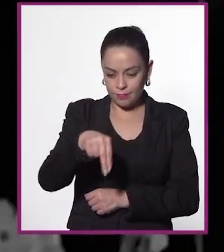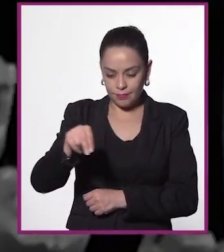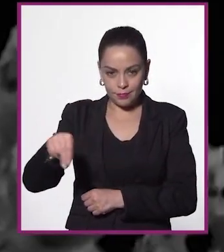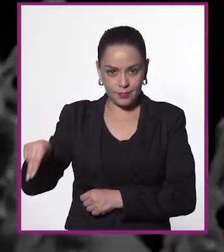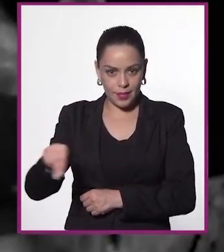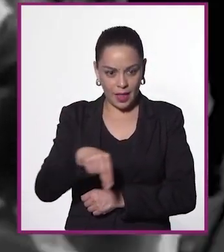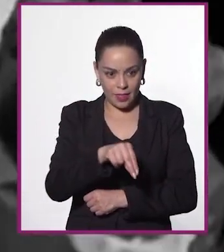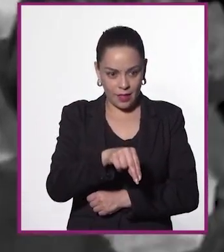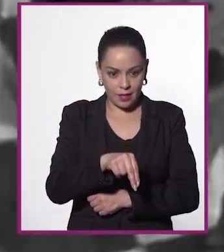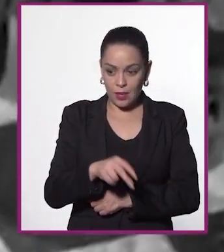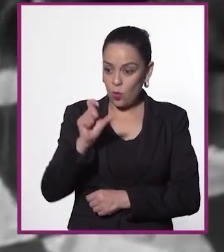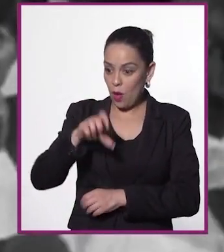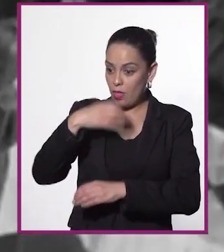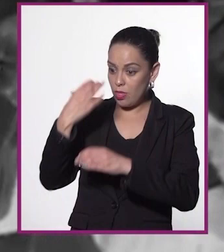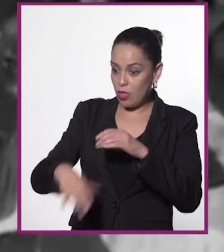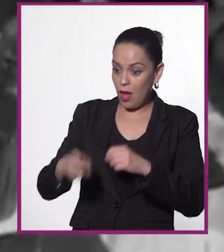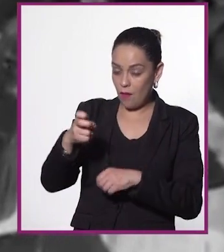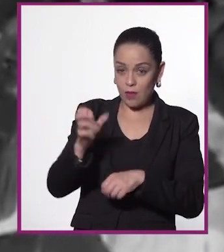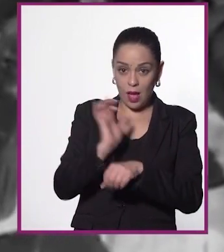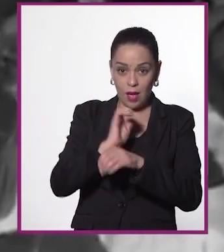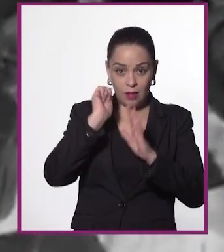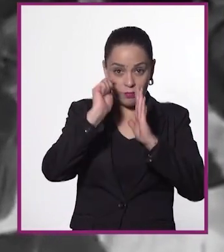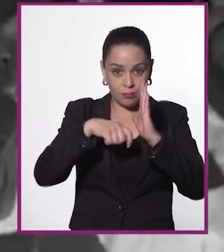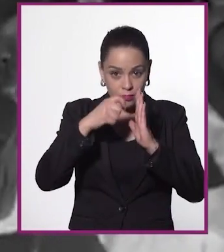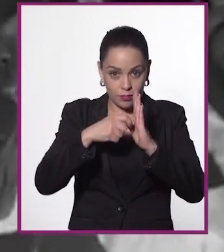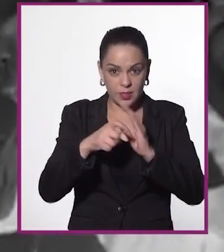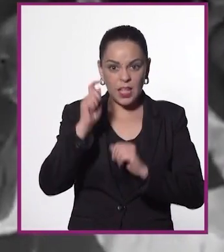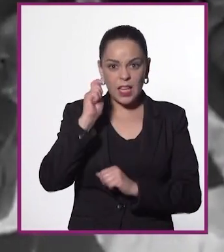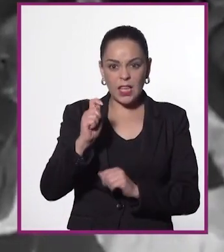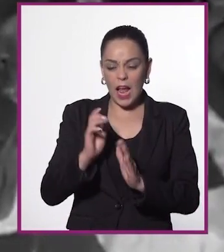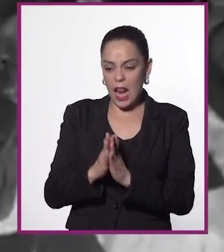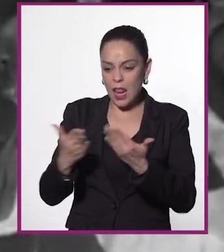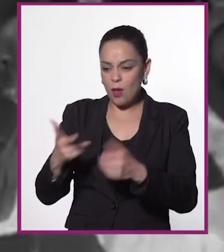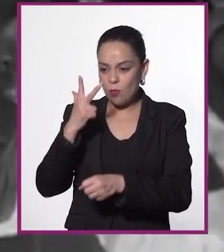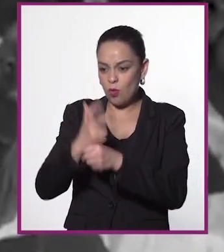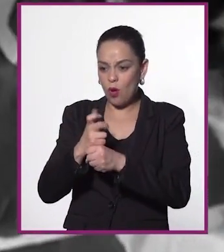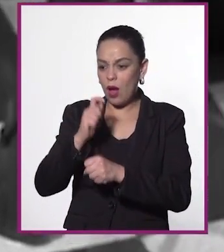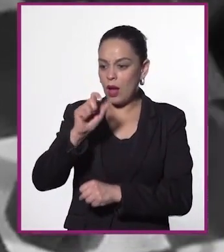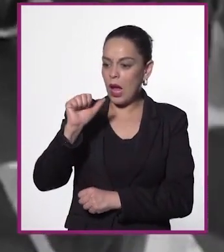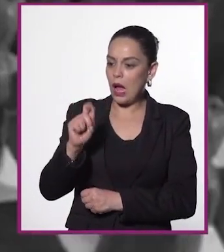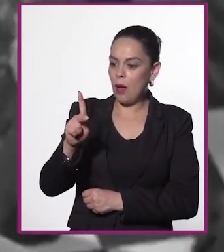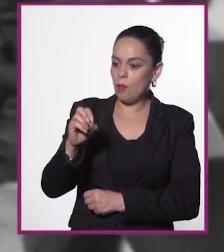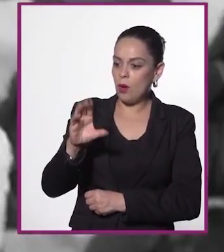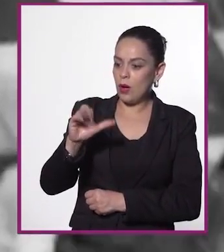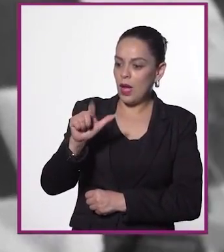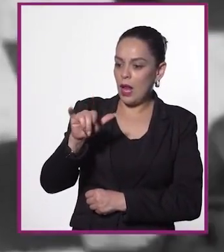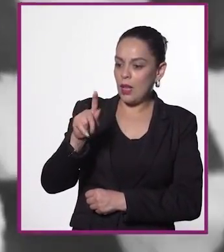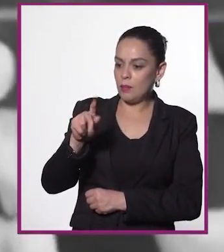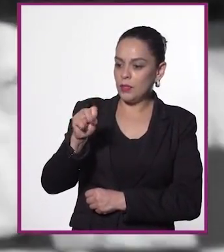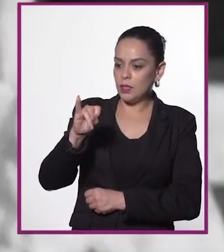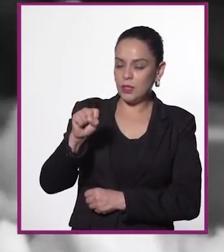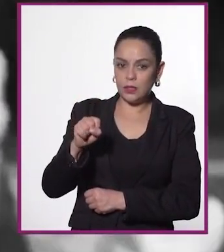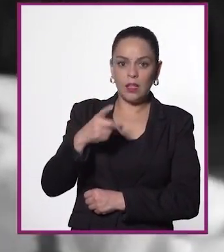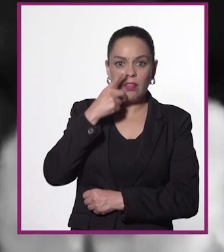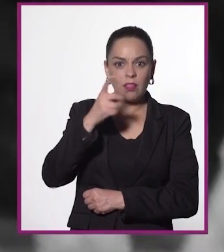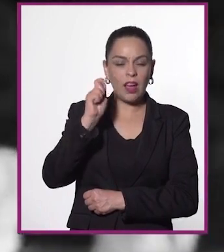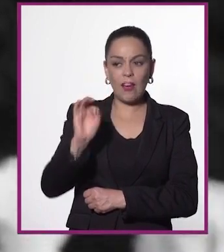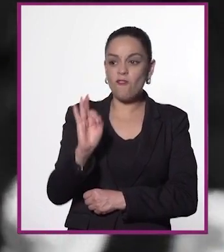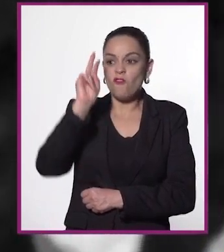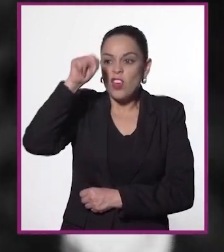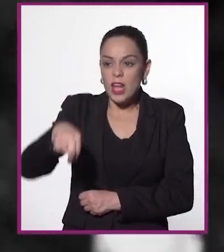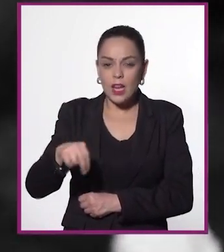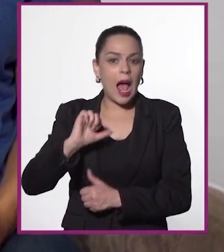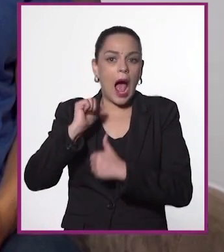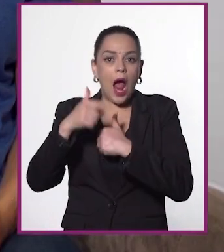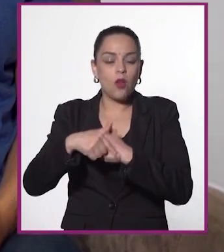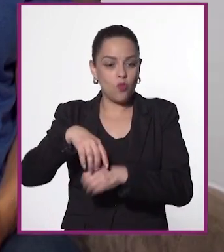al inicio del film se recitan los primeros versos del libro 8 del Apocalipsis. O sea, que nos avisan que el fin de algo se acerca.